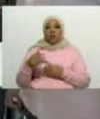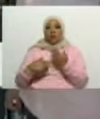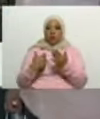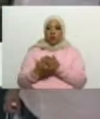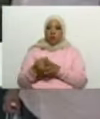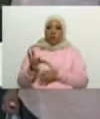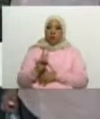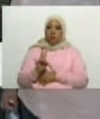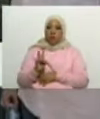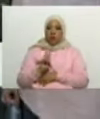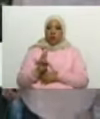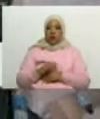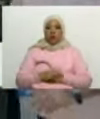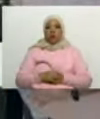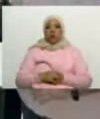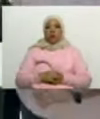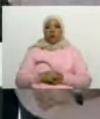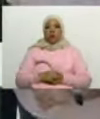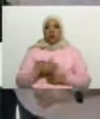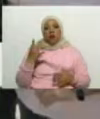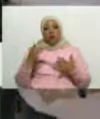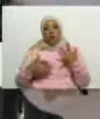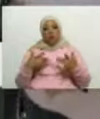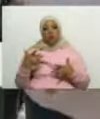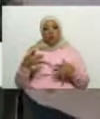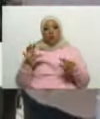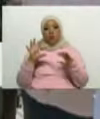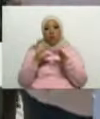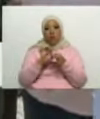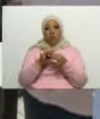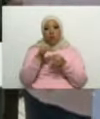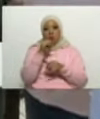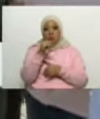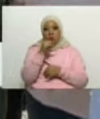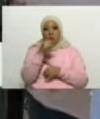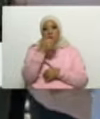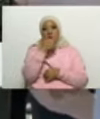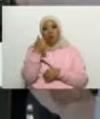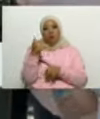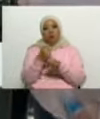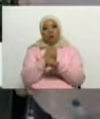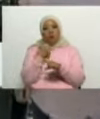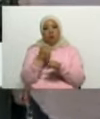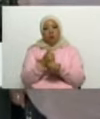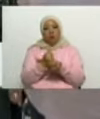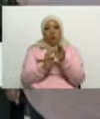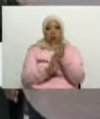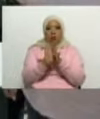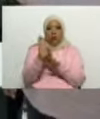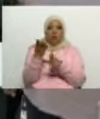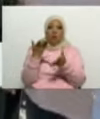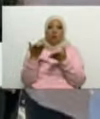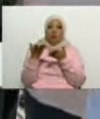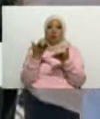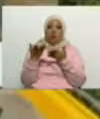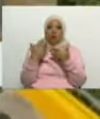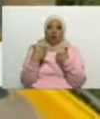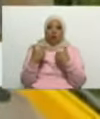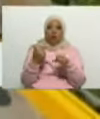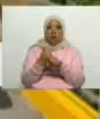sitio. Destacaron que este enlace vial debe estar en óptimas condiciones para ampliar el intercambio